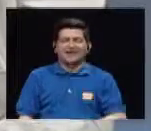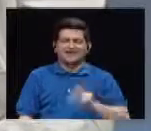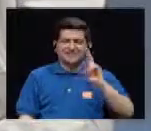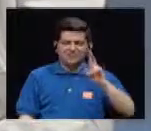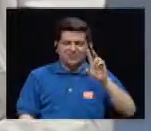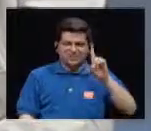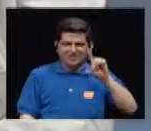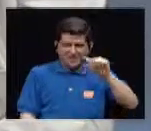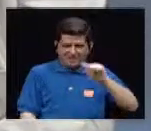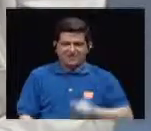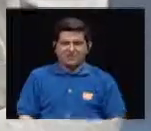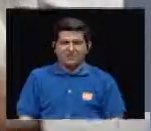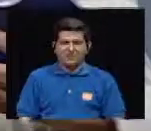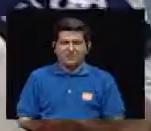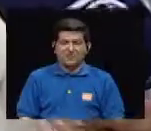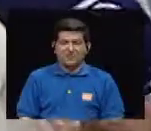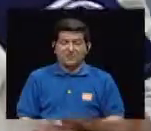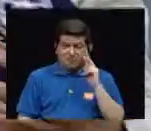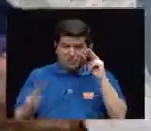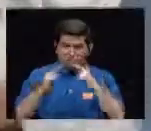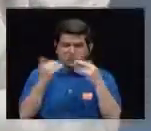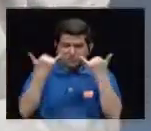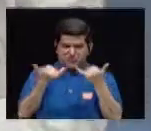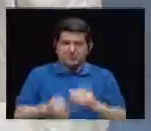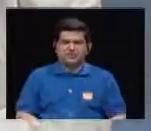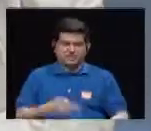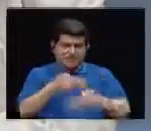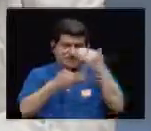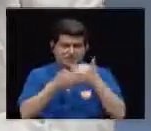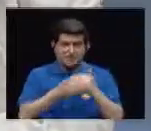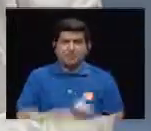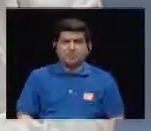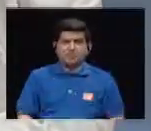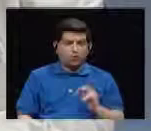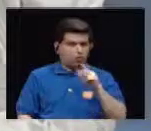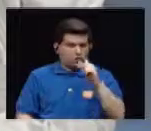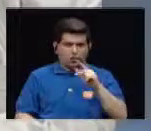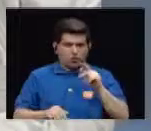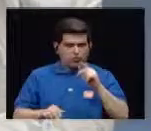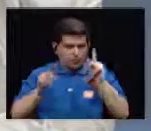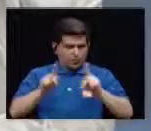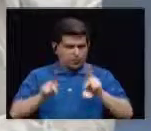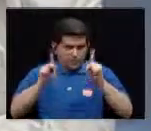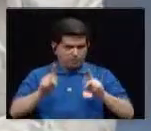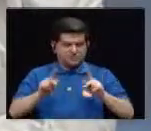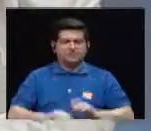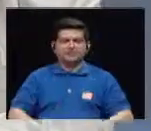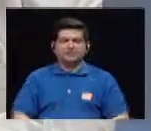gracias, Rubén. Fue un honor, lo conocíamos en cartelera. Así es. Y no personalmente, ya